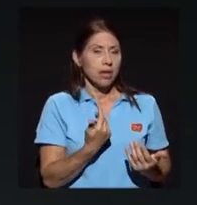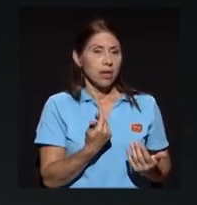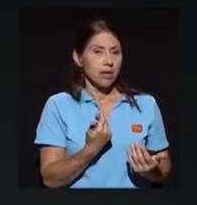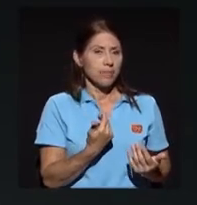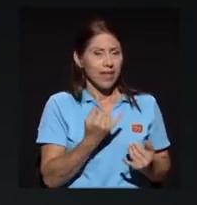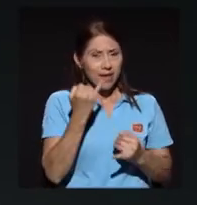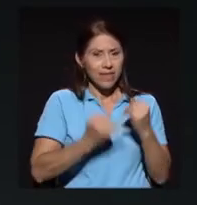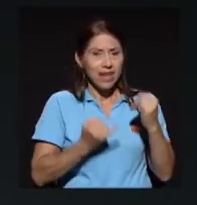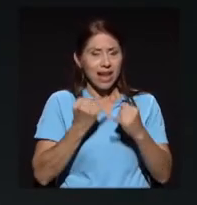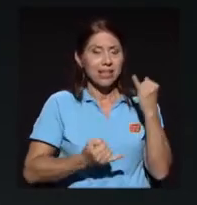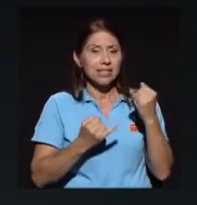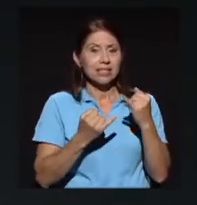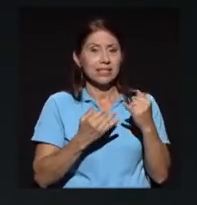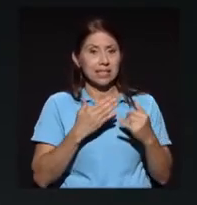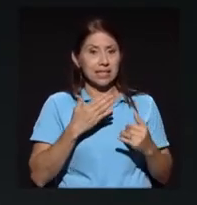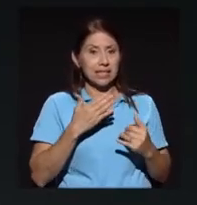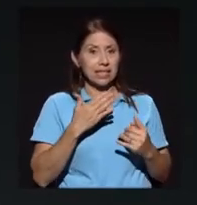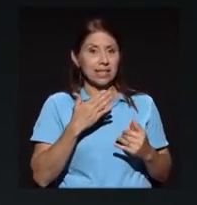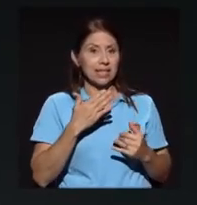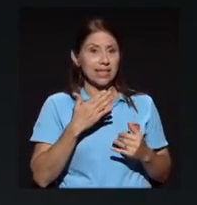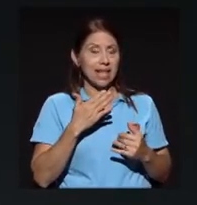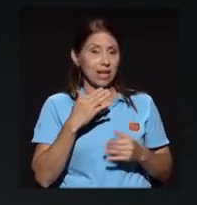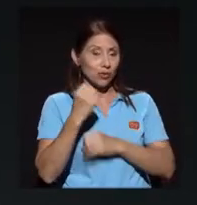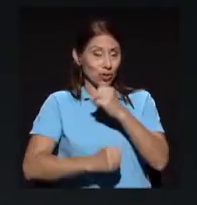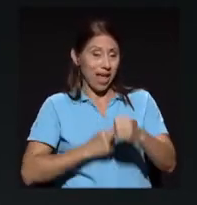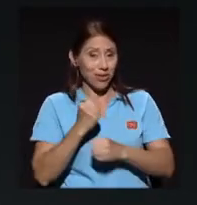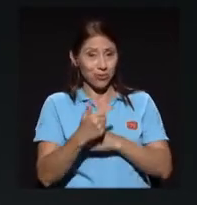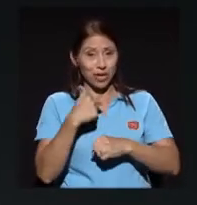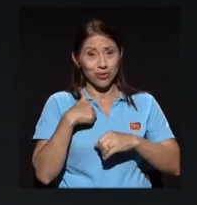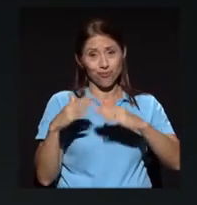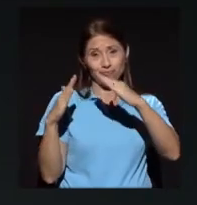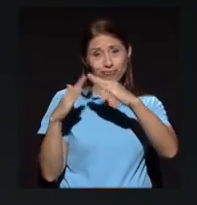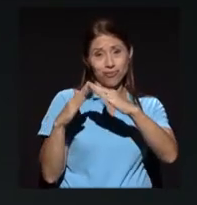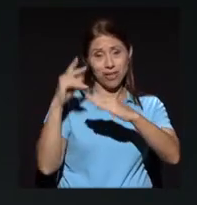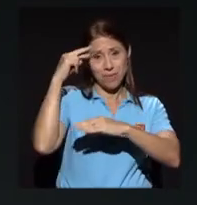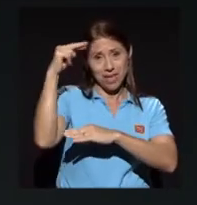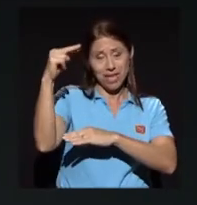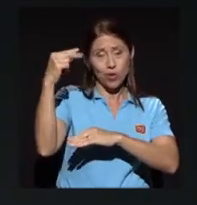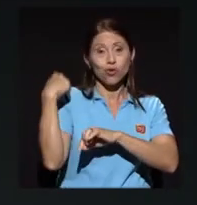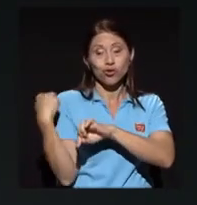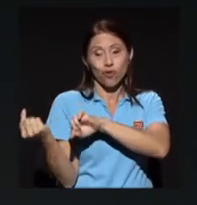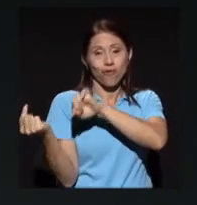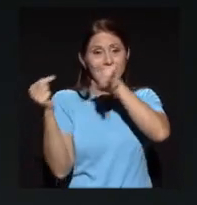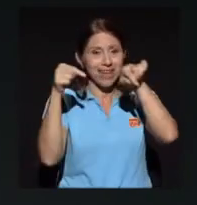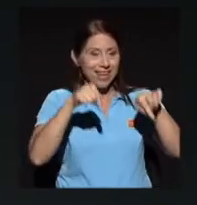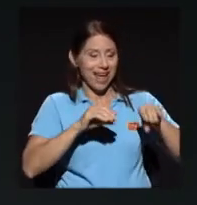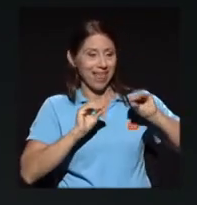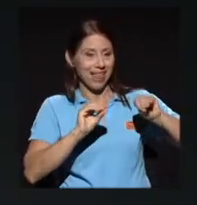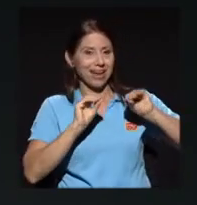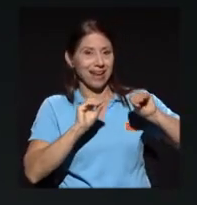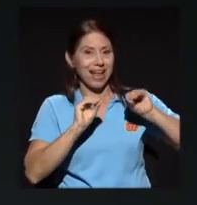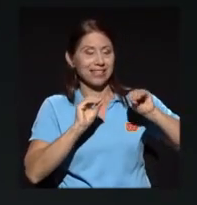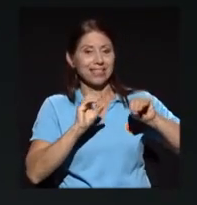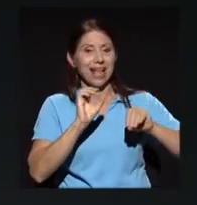al final de mi década mexicana, yo venía a dar clases al INCAE, y